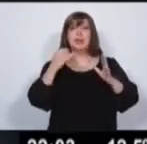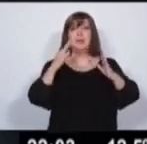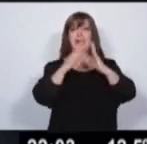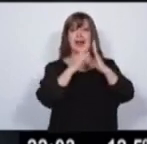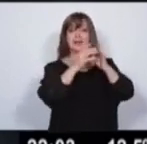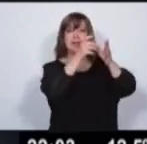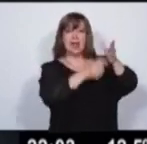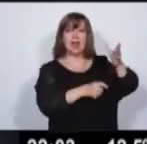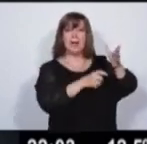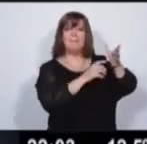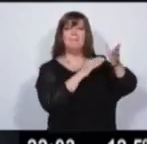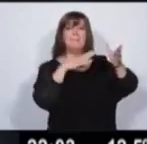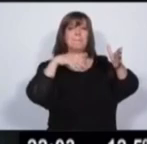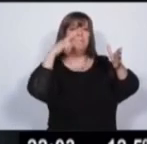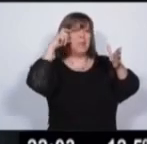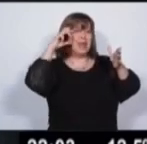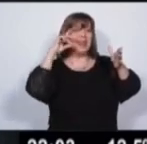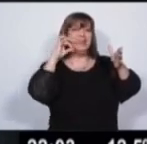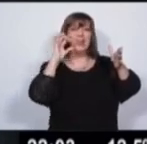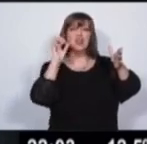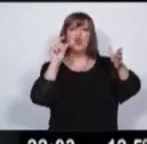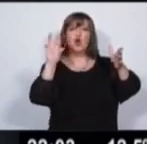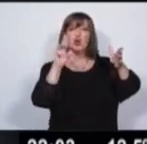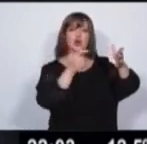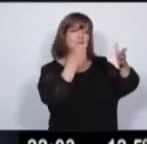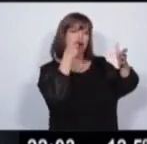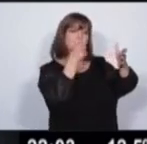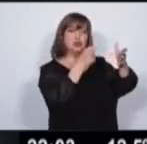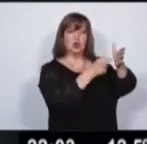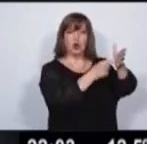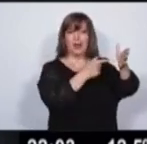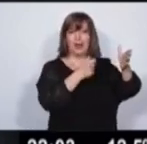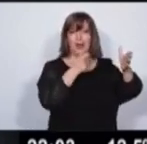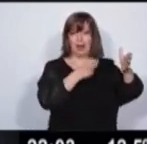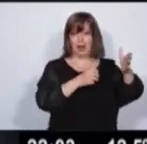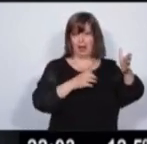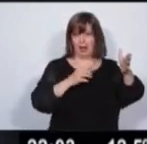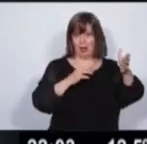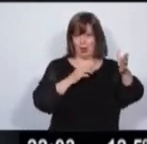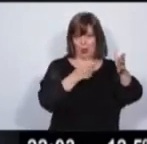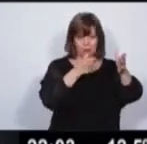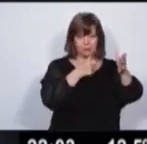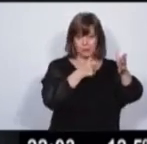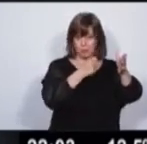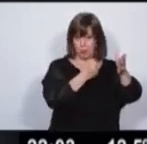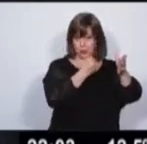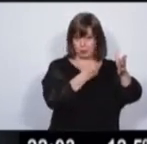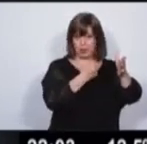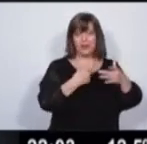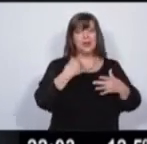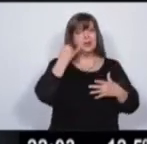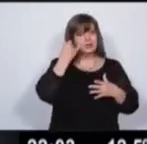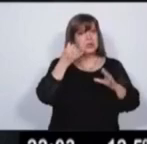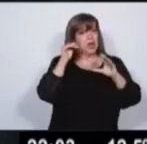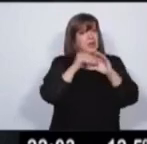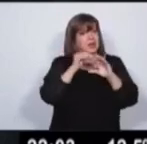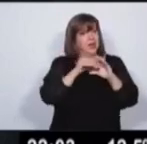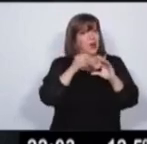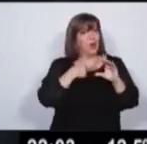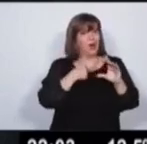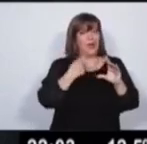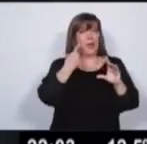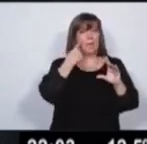agua el cambio climático nos da una oportunidad los mil veintitrés millones de dólares nos dan una oportunidad de financiamiento